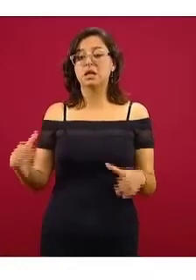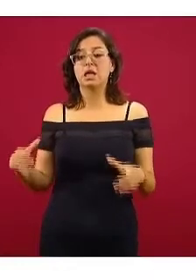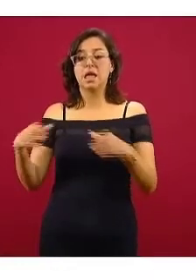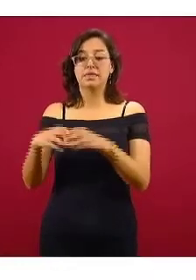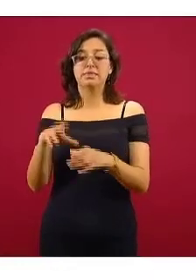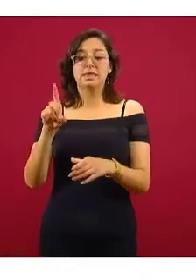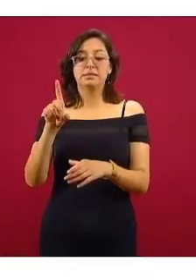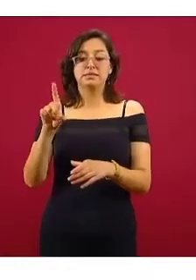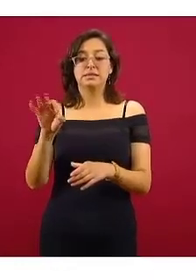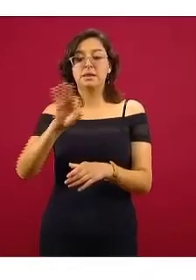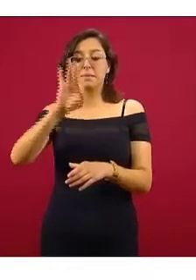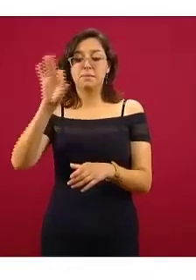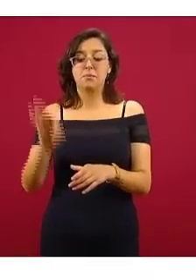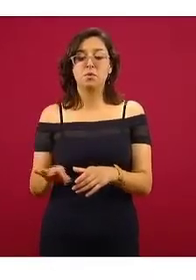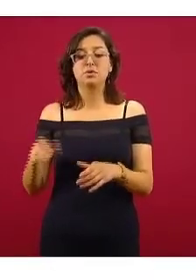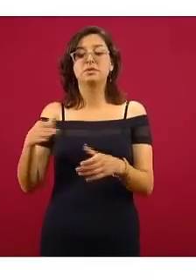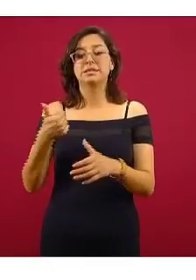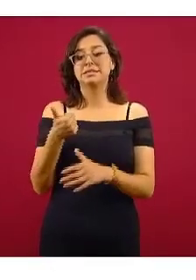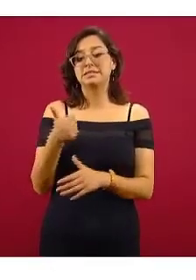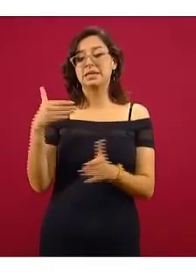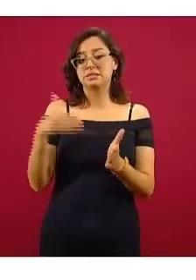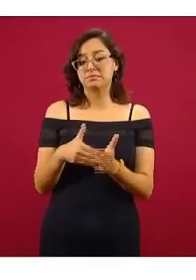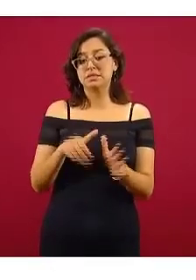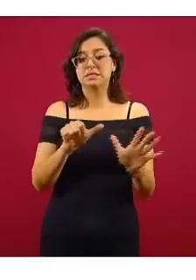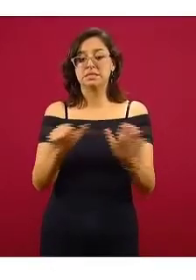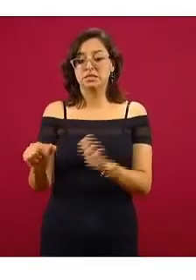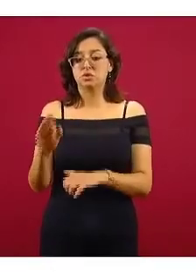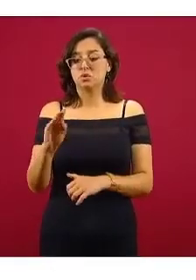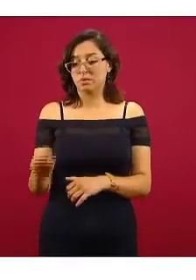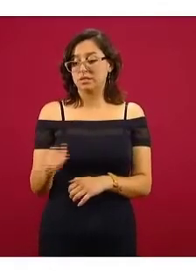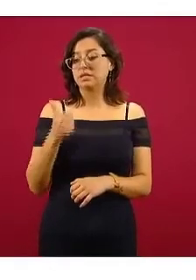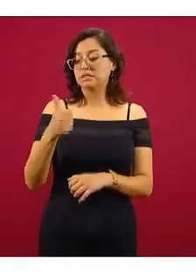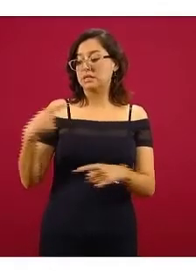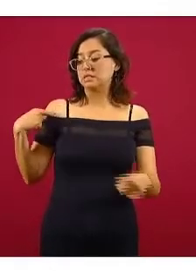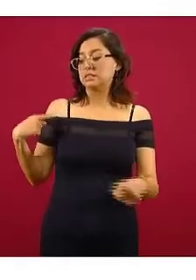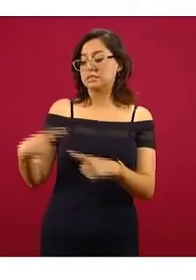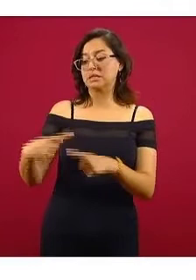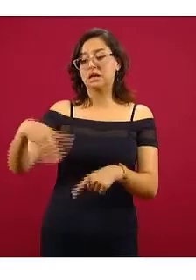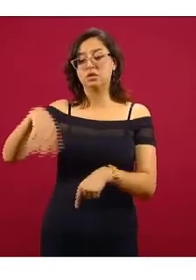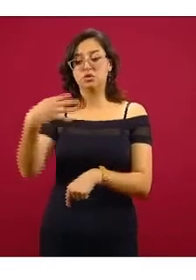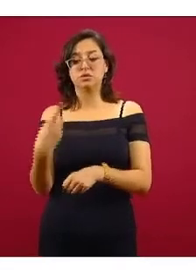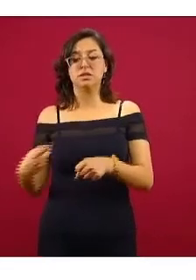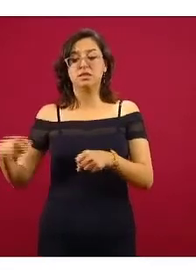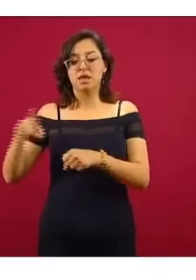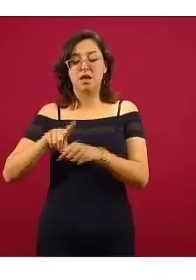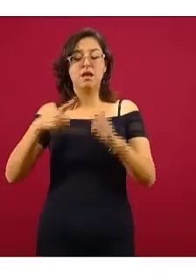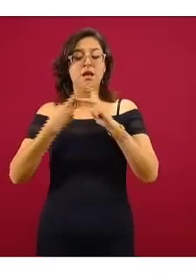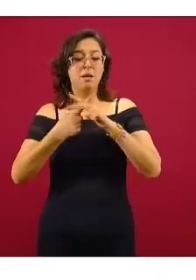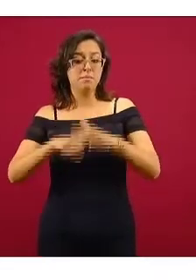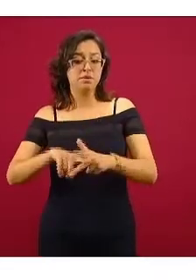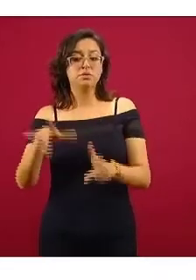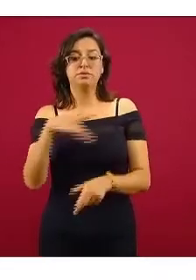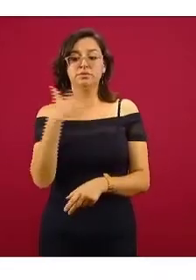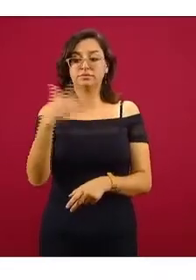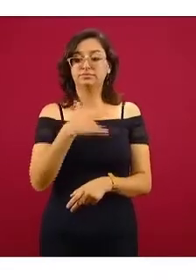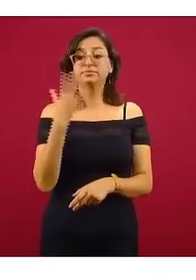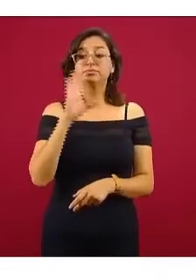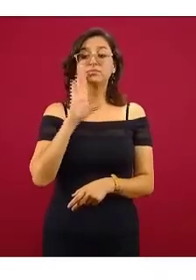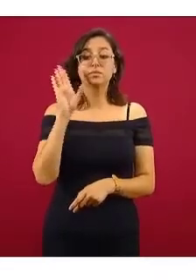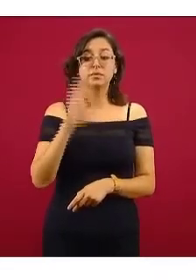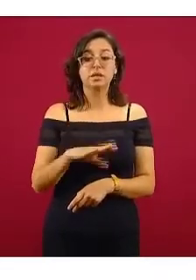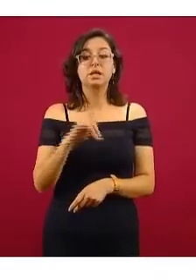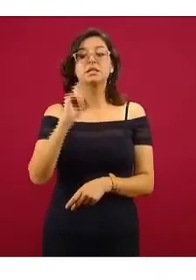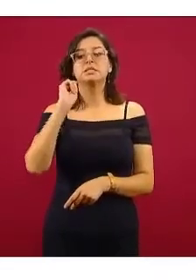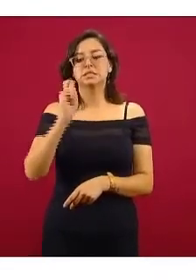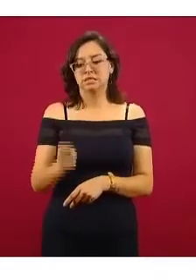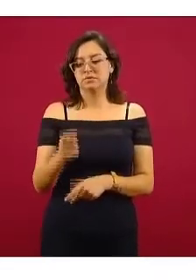6.696, los casos activos, es decir, aquellos que iniciaron síntomas en los últimos 14 días y que por lo tanto representan